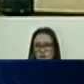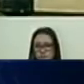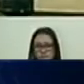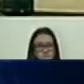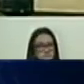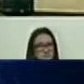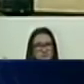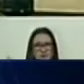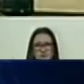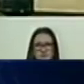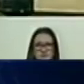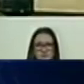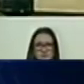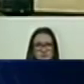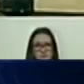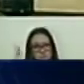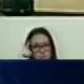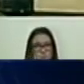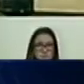vaya. Kuczynski